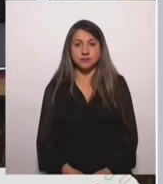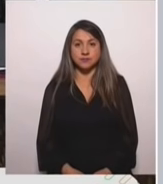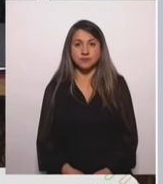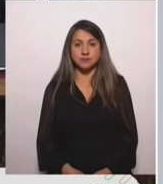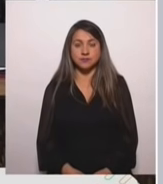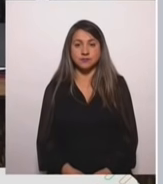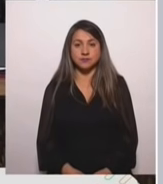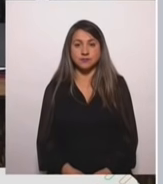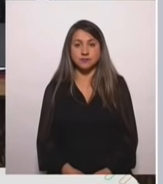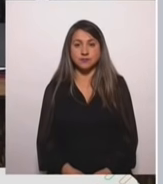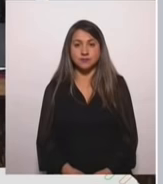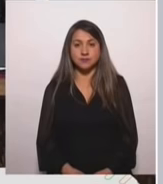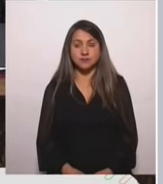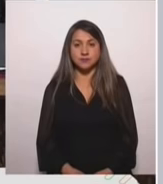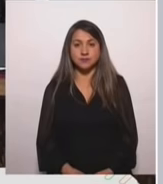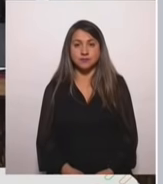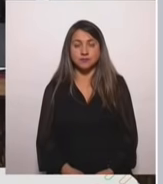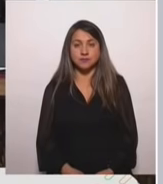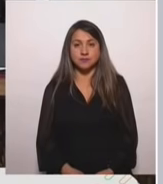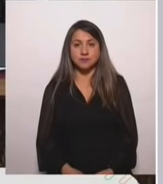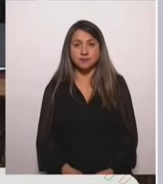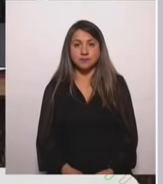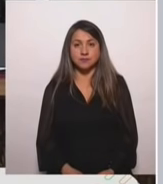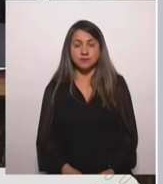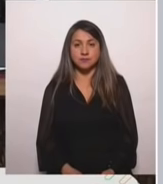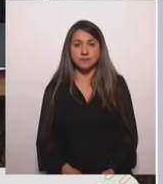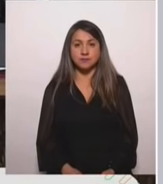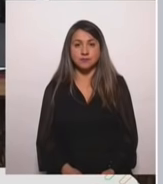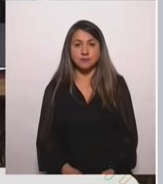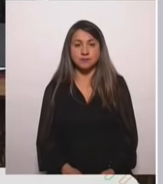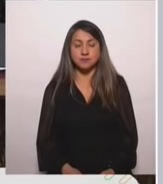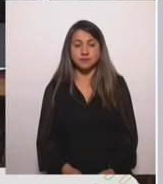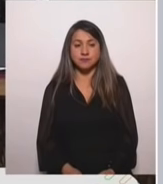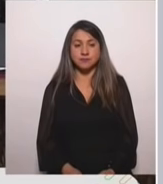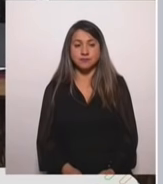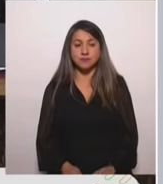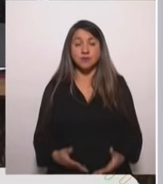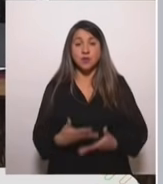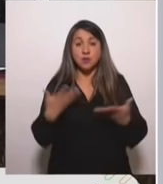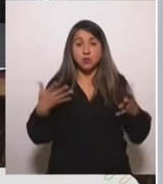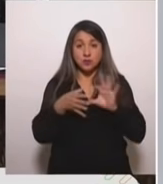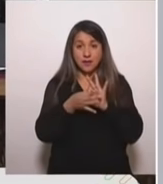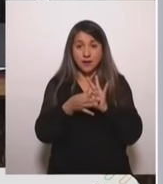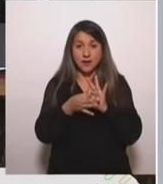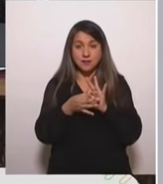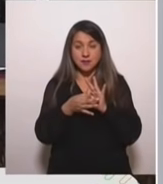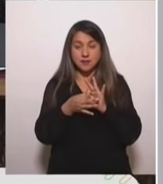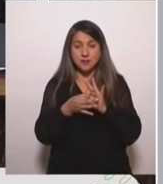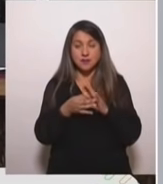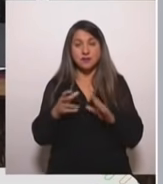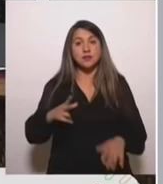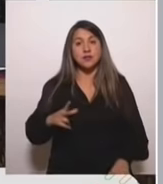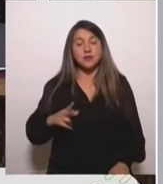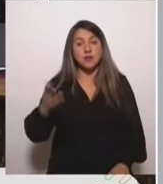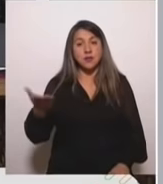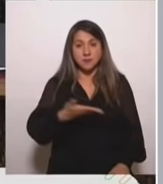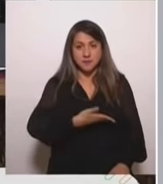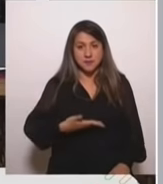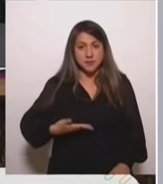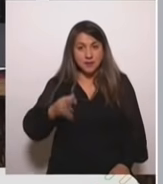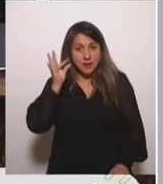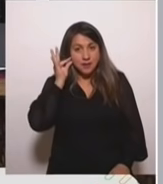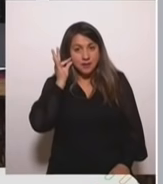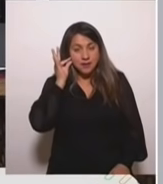de instalación, pese a los primeros tropiezos, impecable el día domingo, gracias al rol, no debemos cansarnos